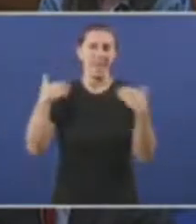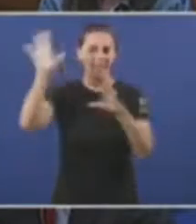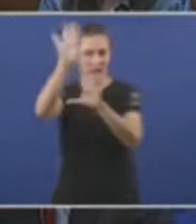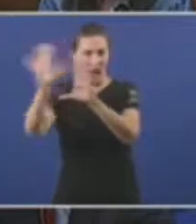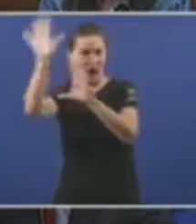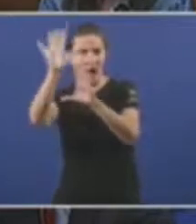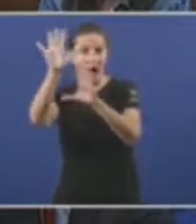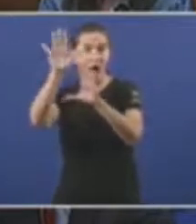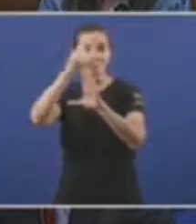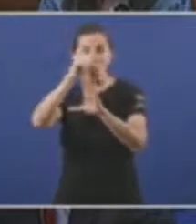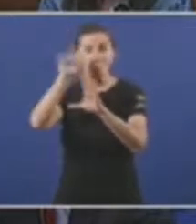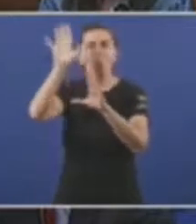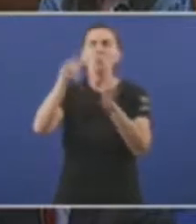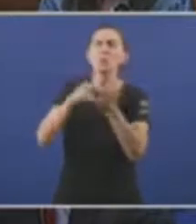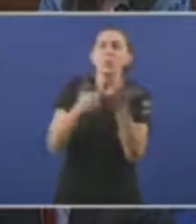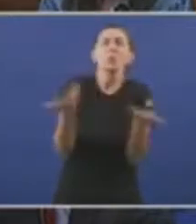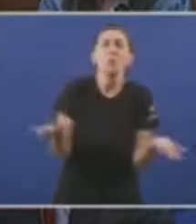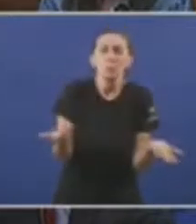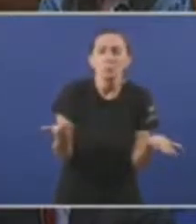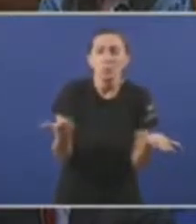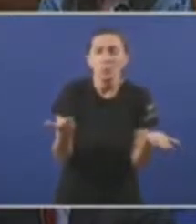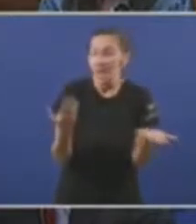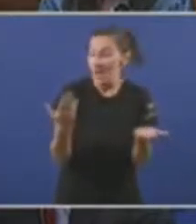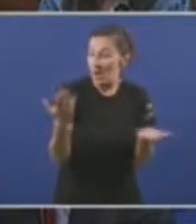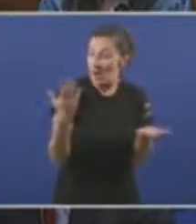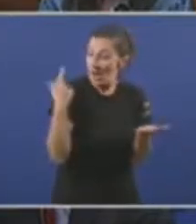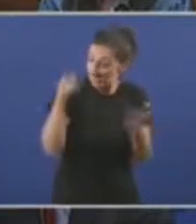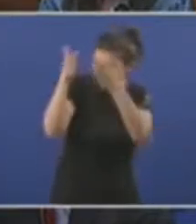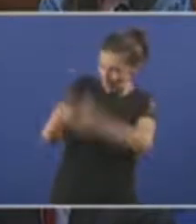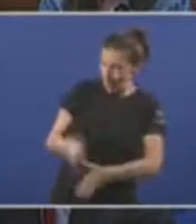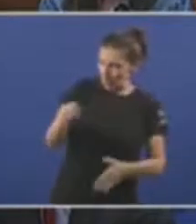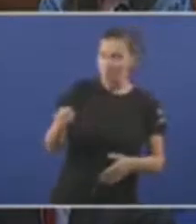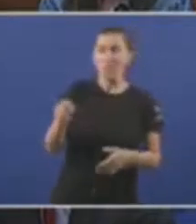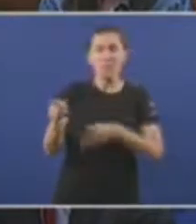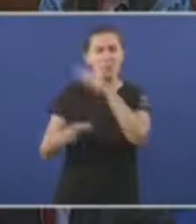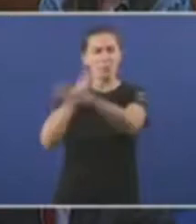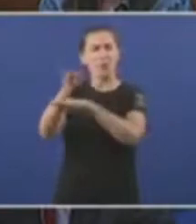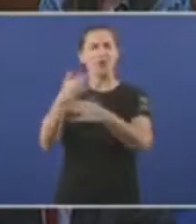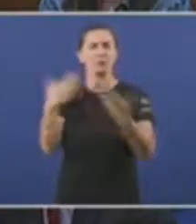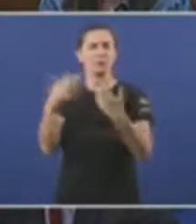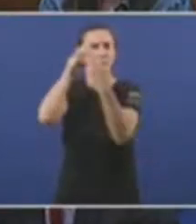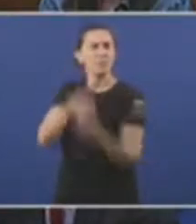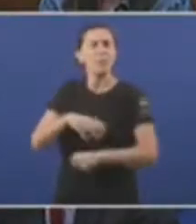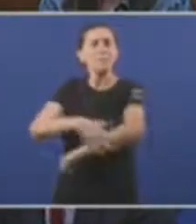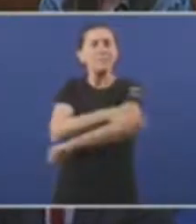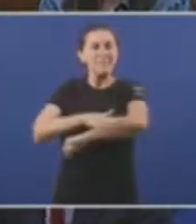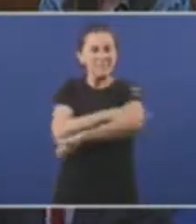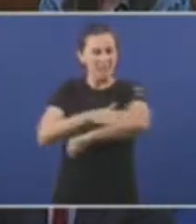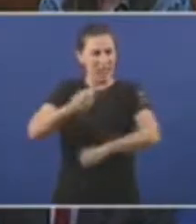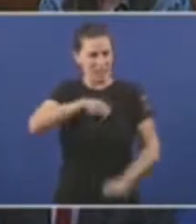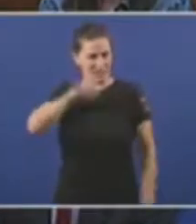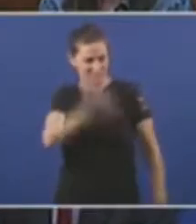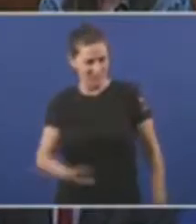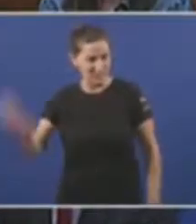as solucións? Vostede onte foi tivo un encontro coa ministra e tiveron